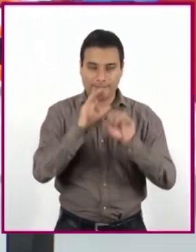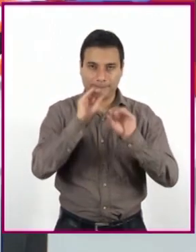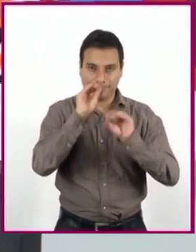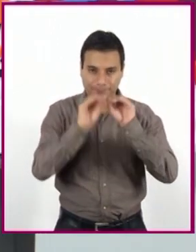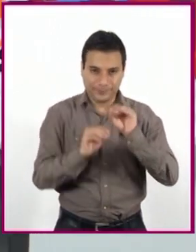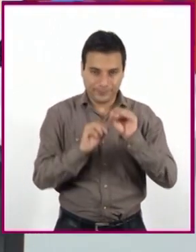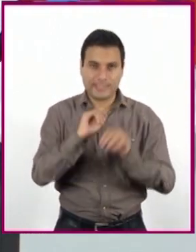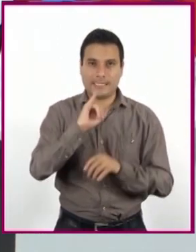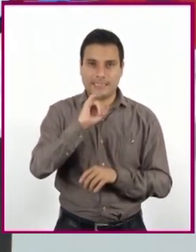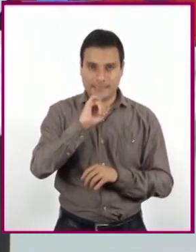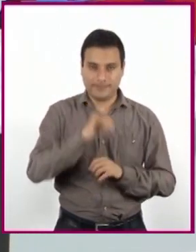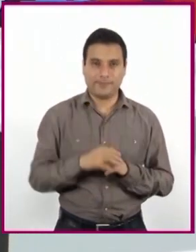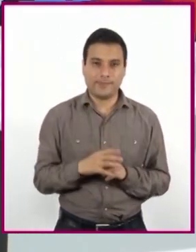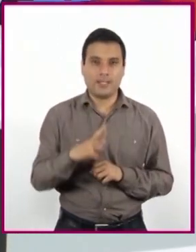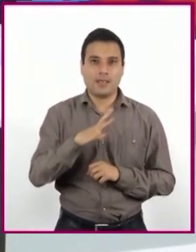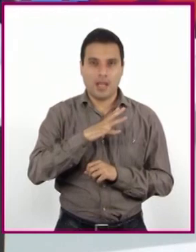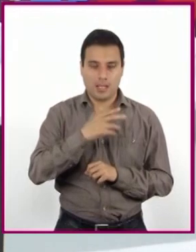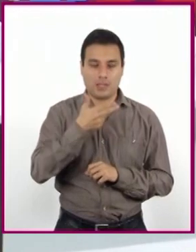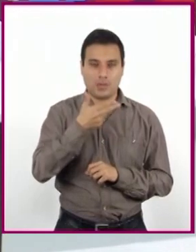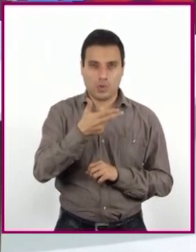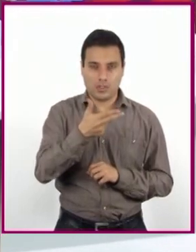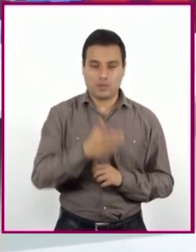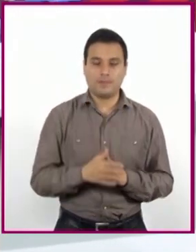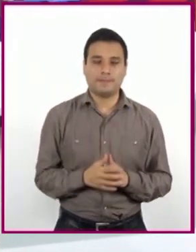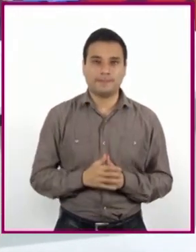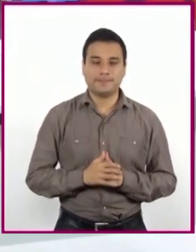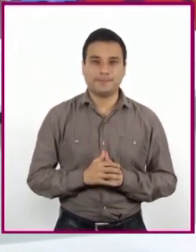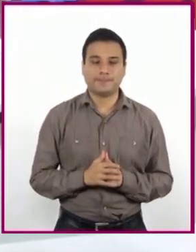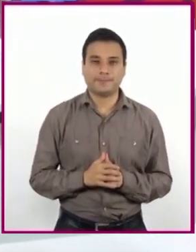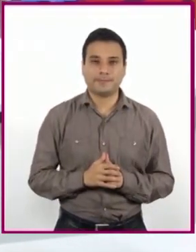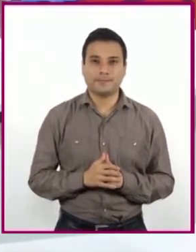Tenemos hidrógeno.